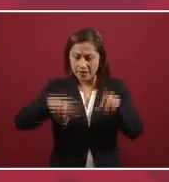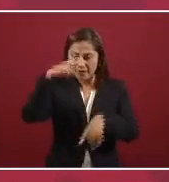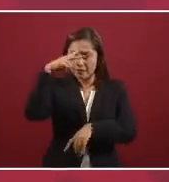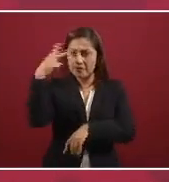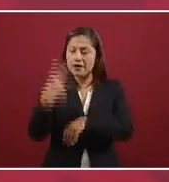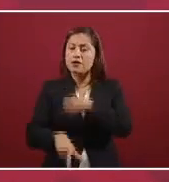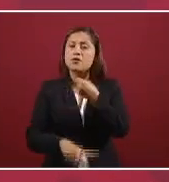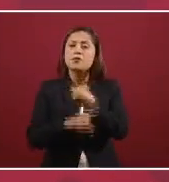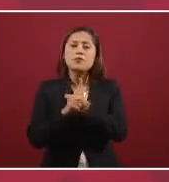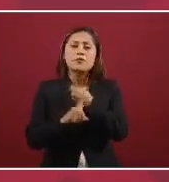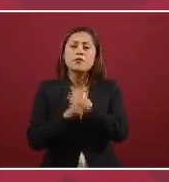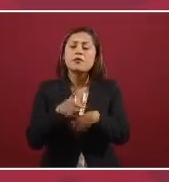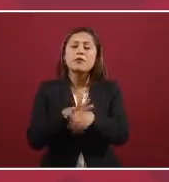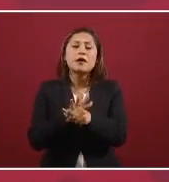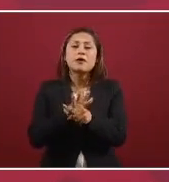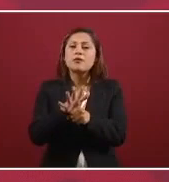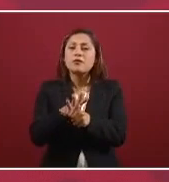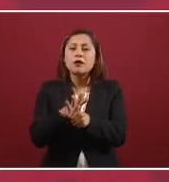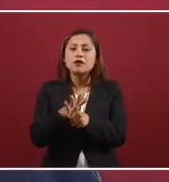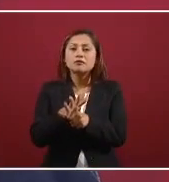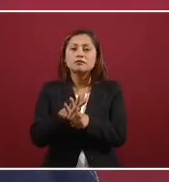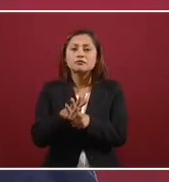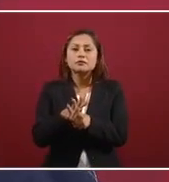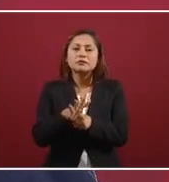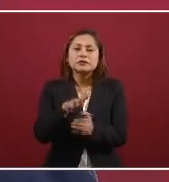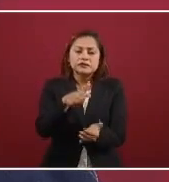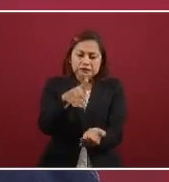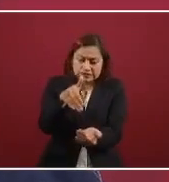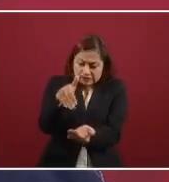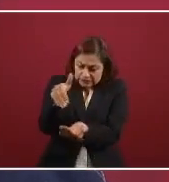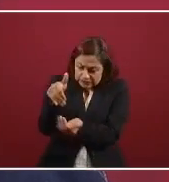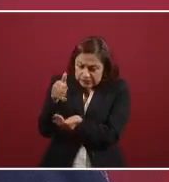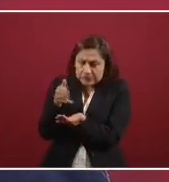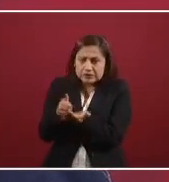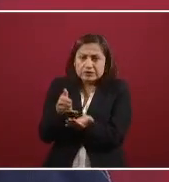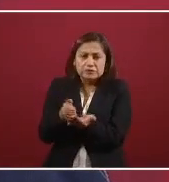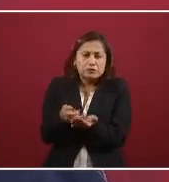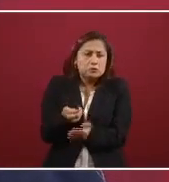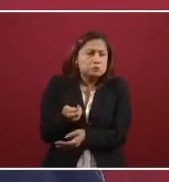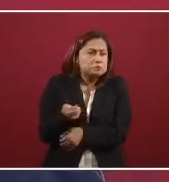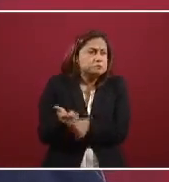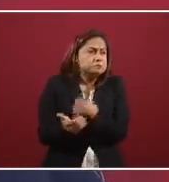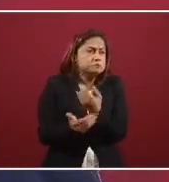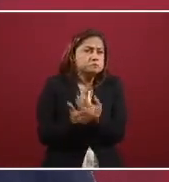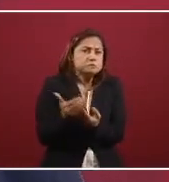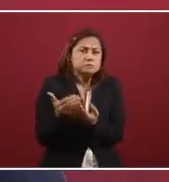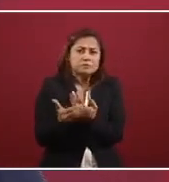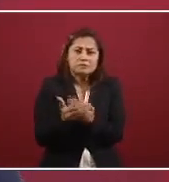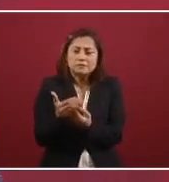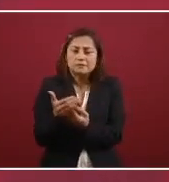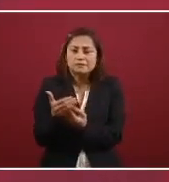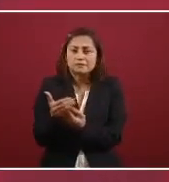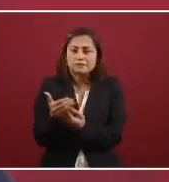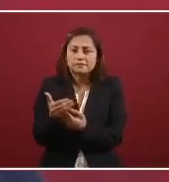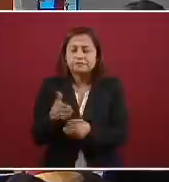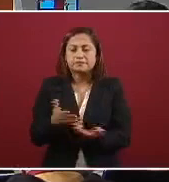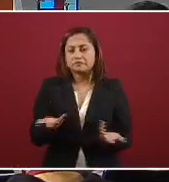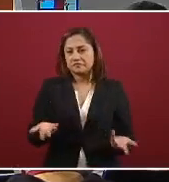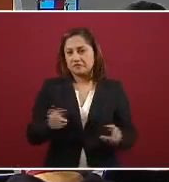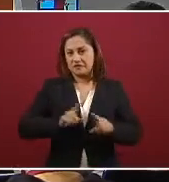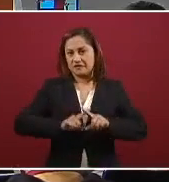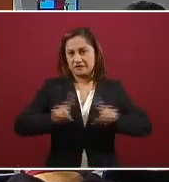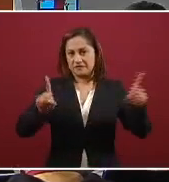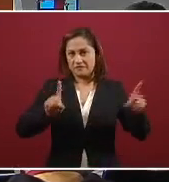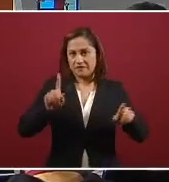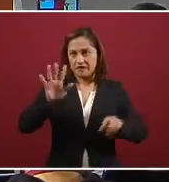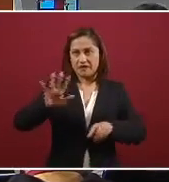muy poca la recaudación. No es como en Europa, como